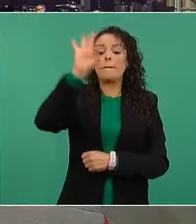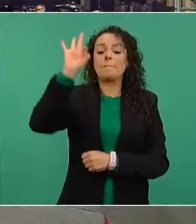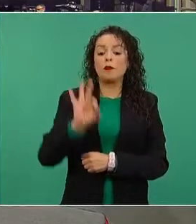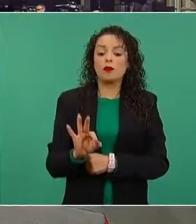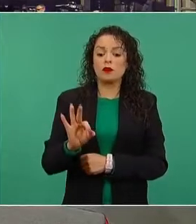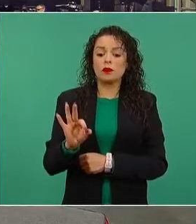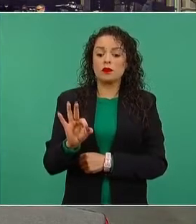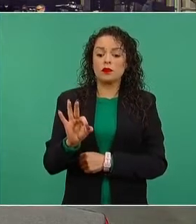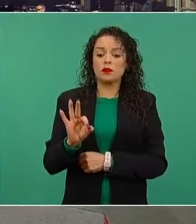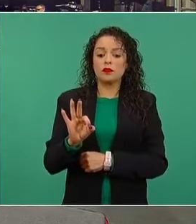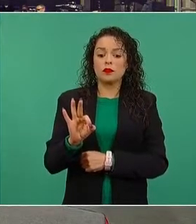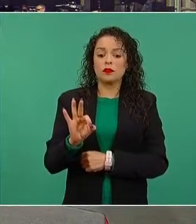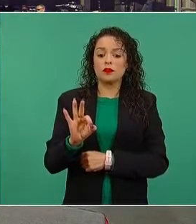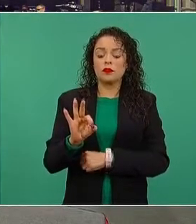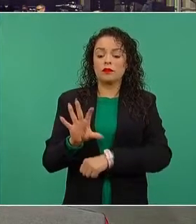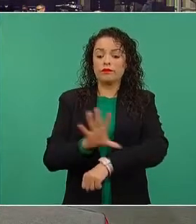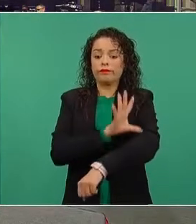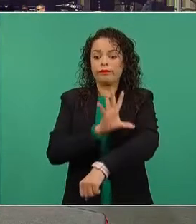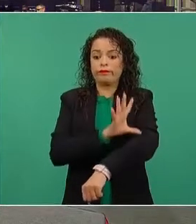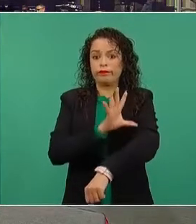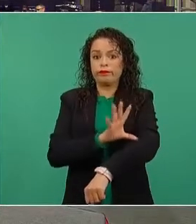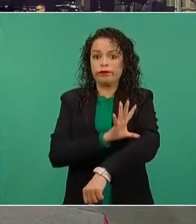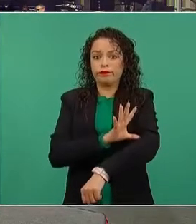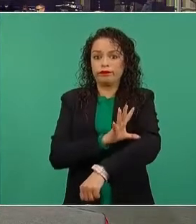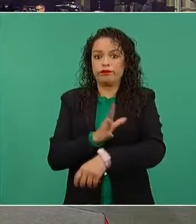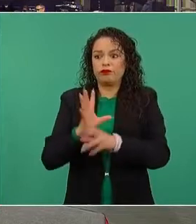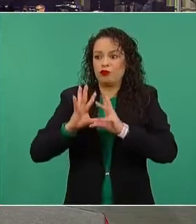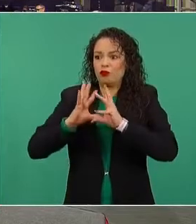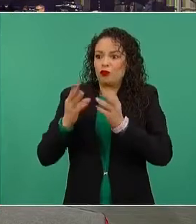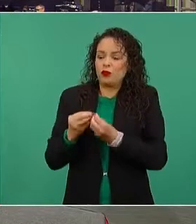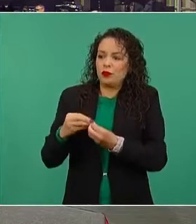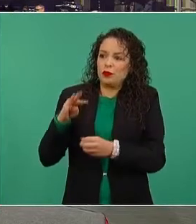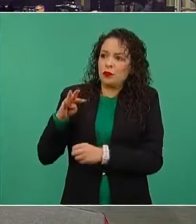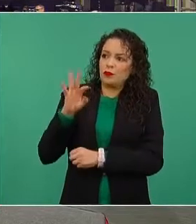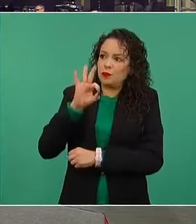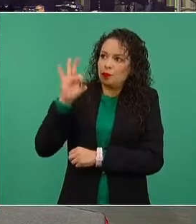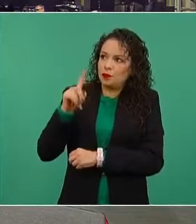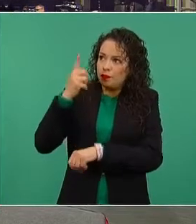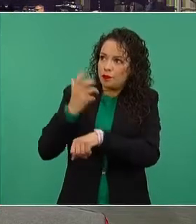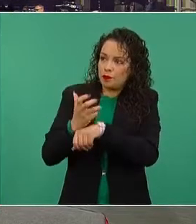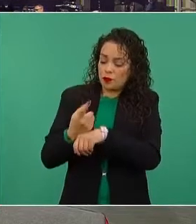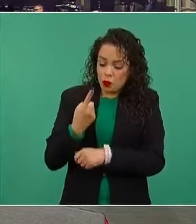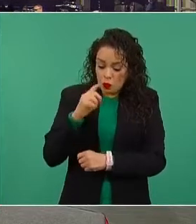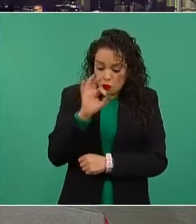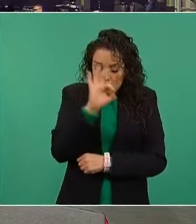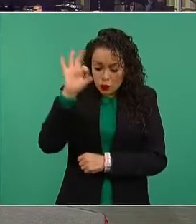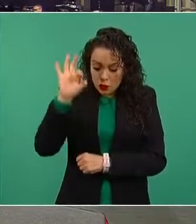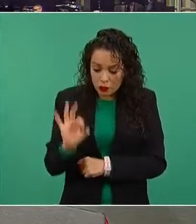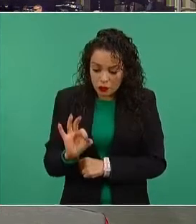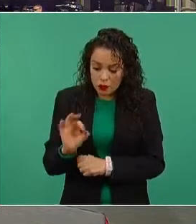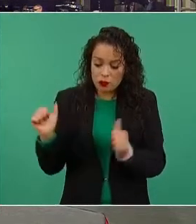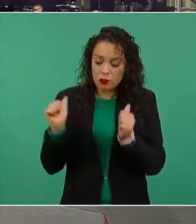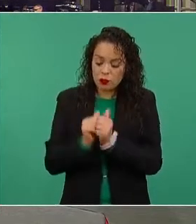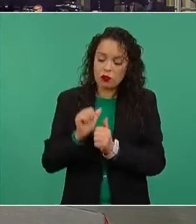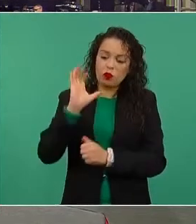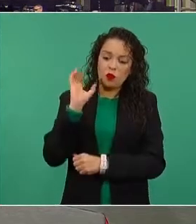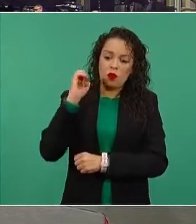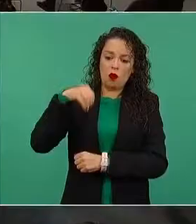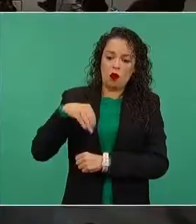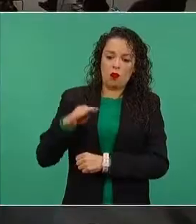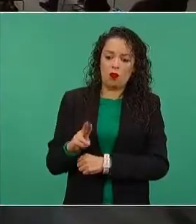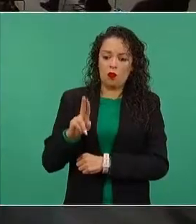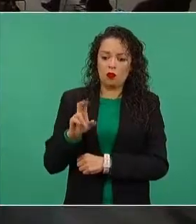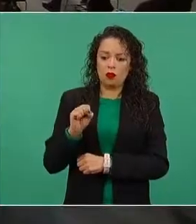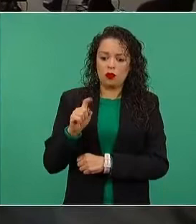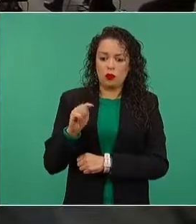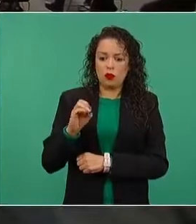los Estados Unidos del total, y 1% con combustóleo. Esto nos da